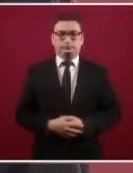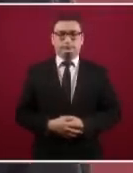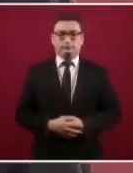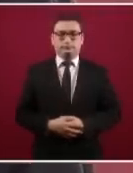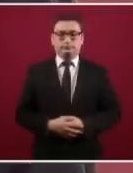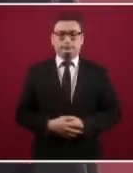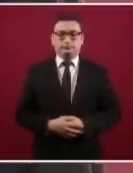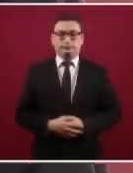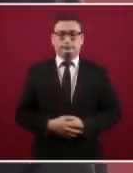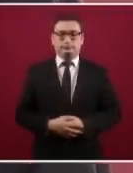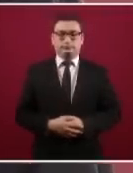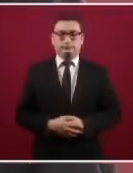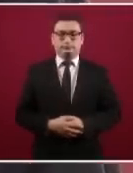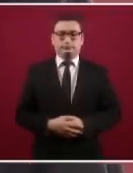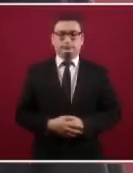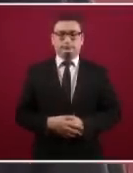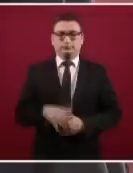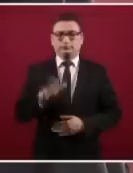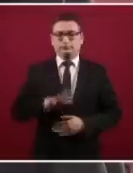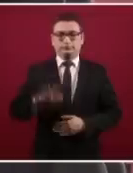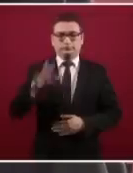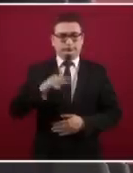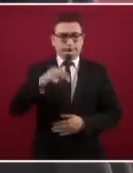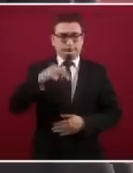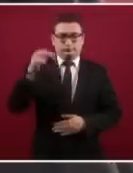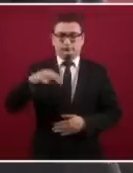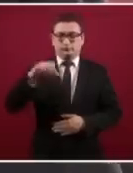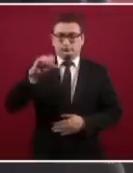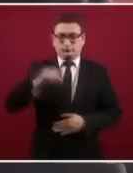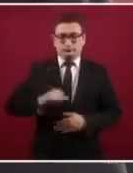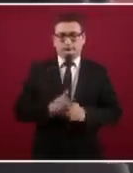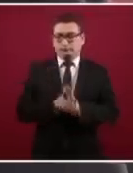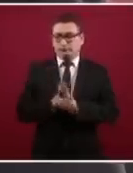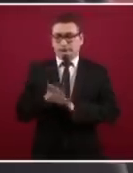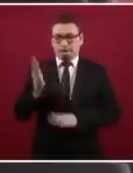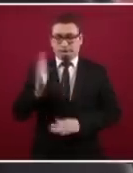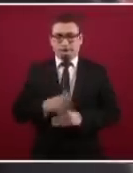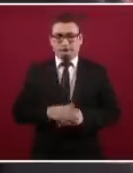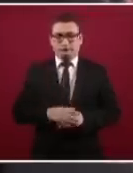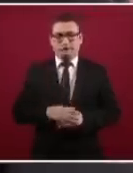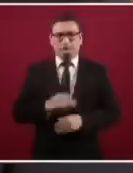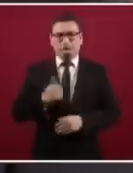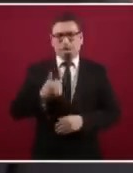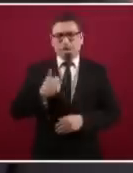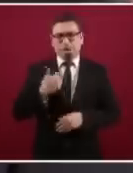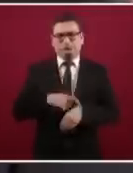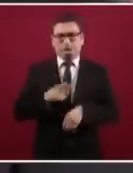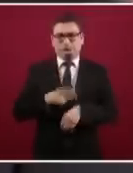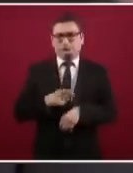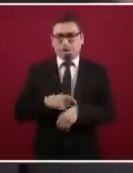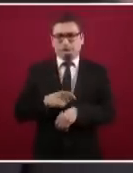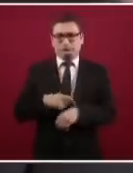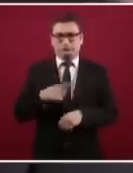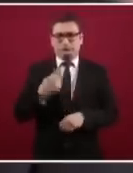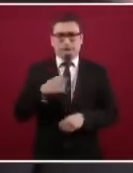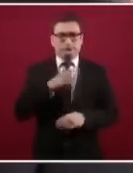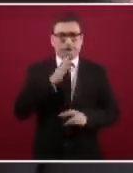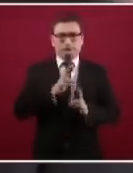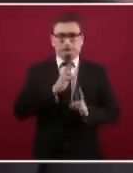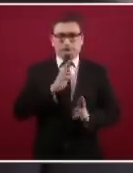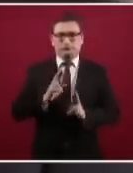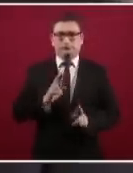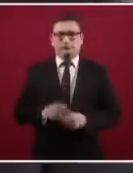gira por el norte, de modo que salimos hoy. Tenemos tiempo para contestar las